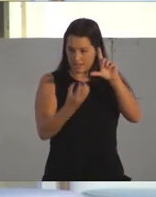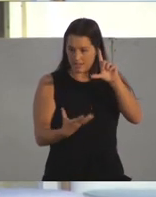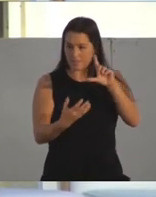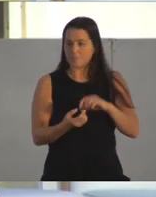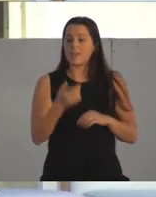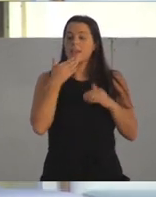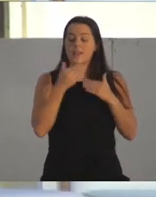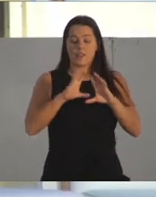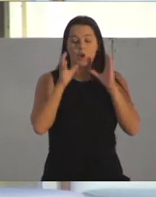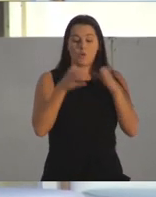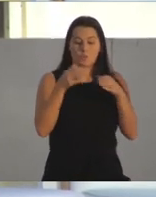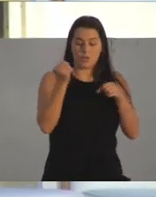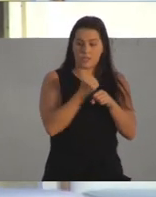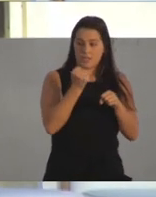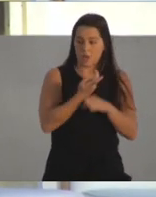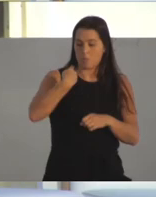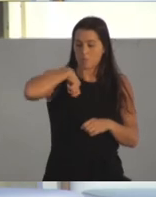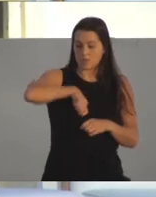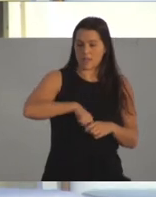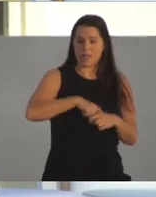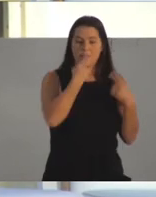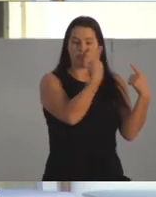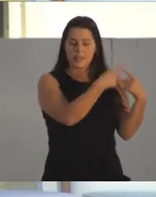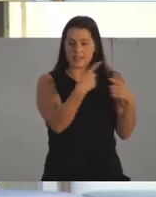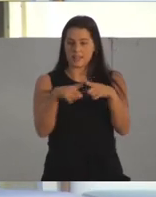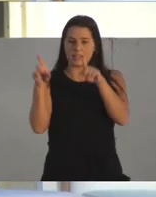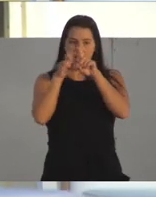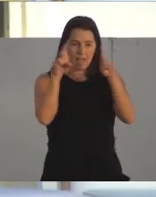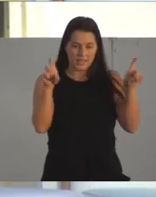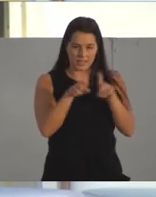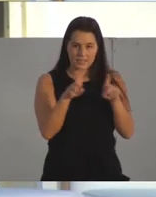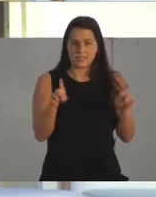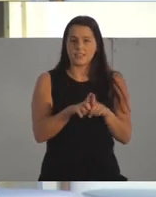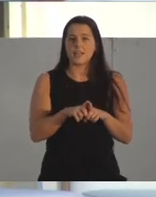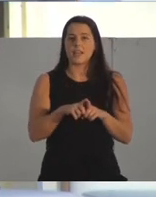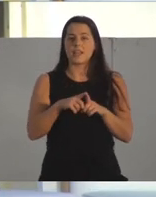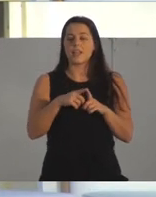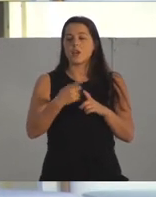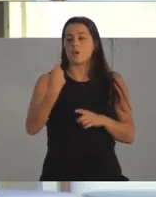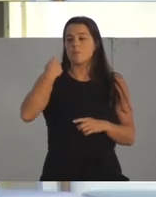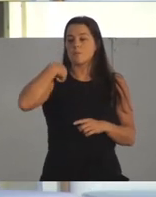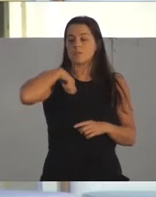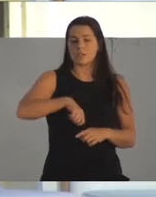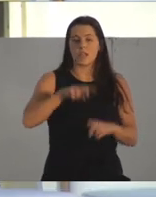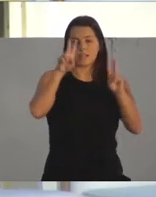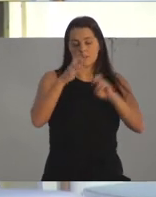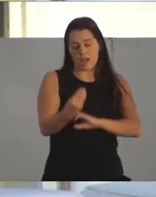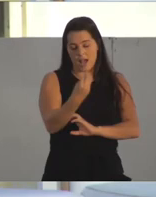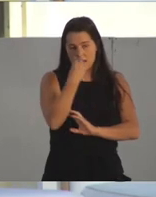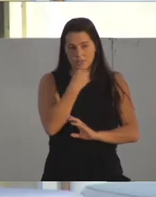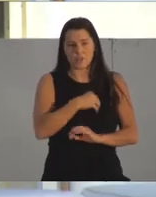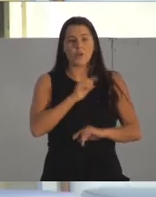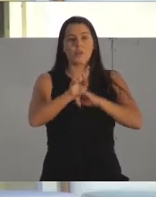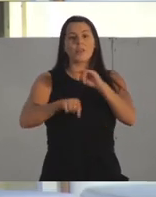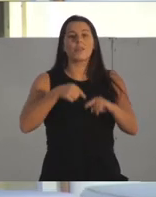de trabajo con profesionales de distintas entidades, profesionales de la alimentación. Y luego, durante